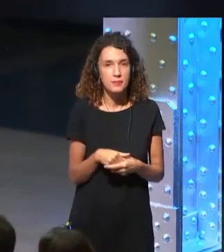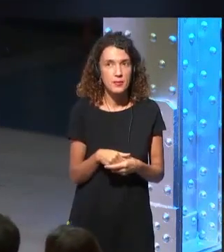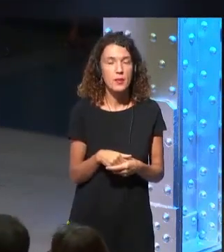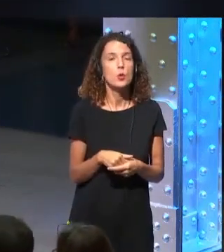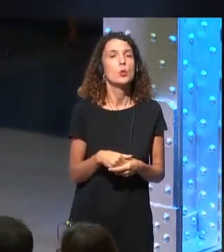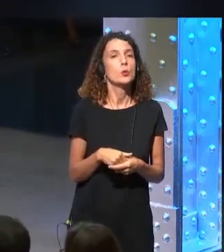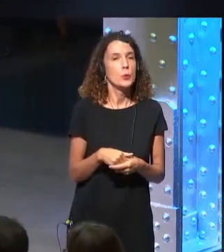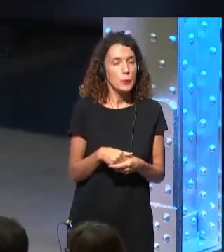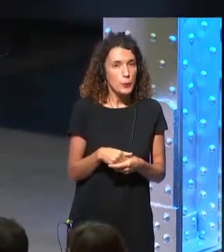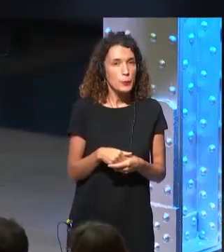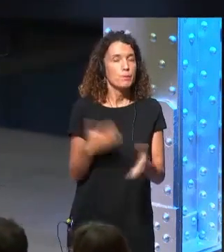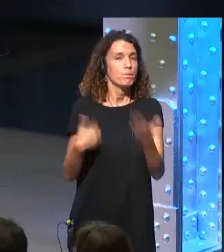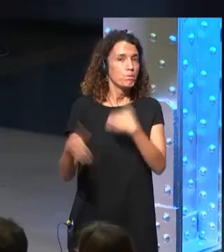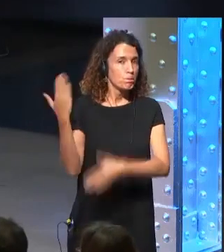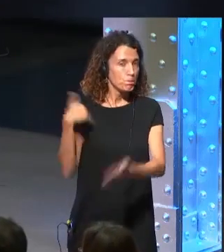que ha habido